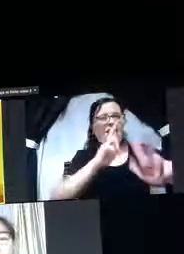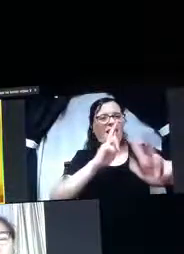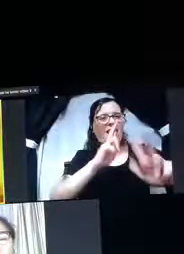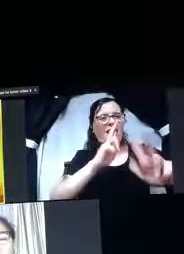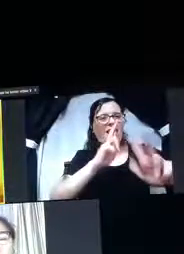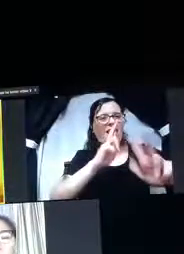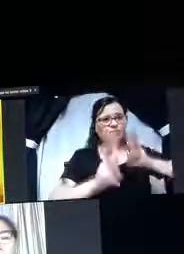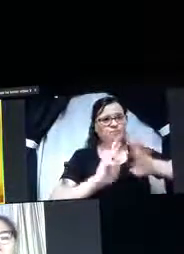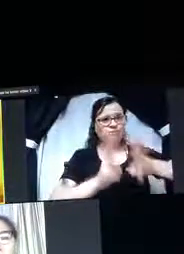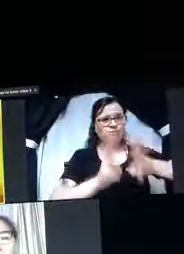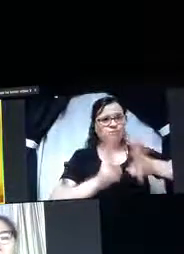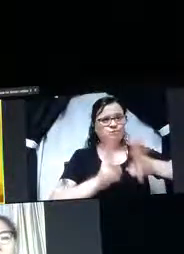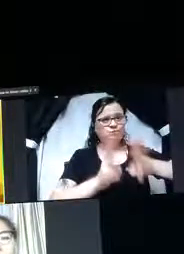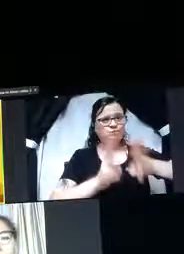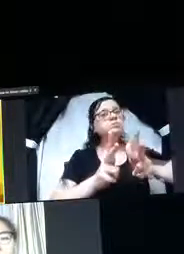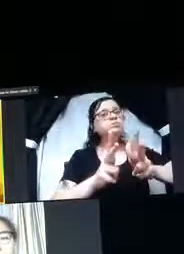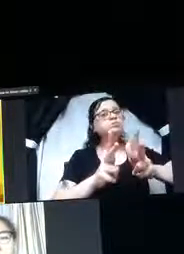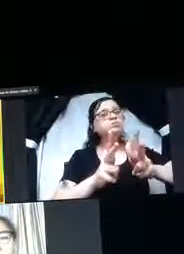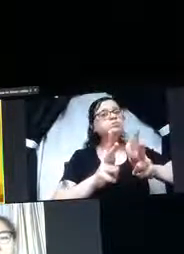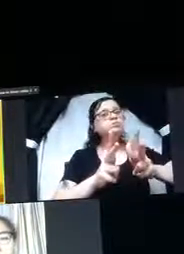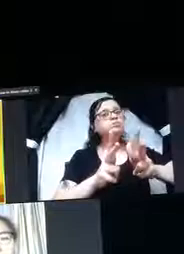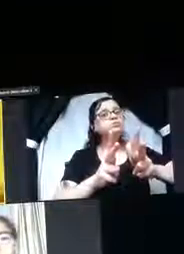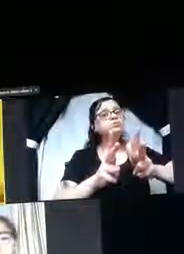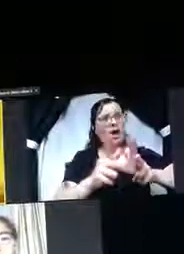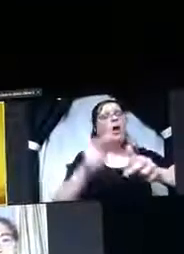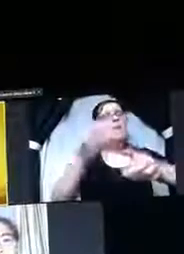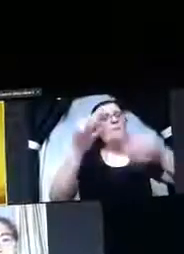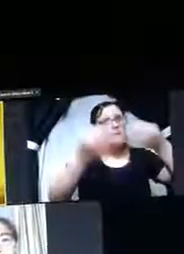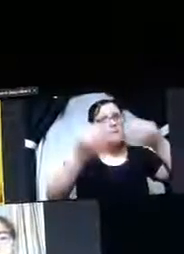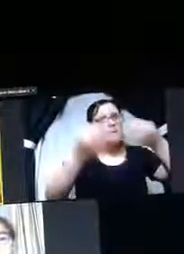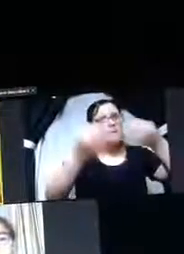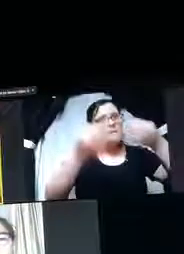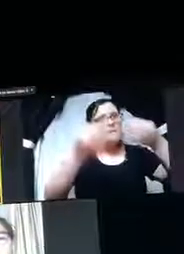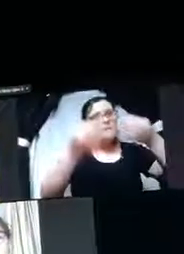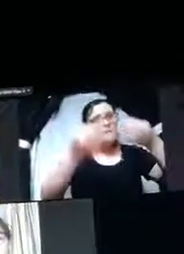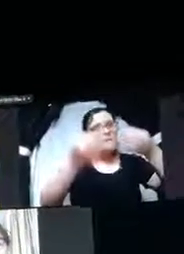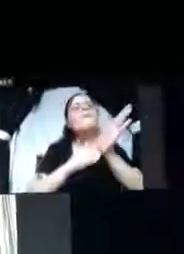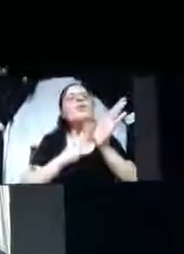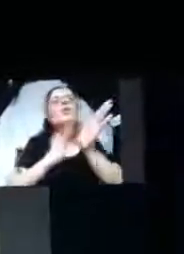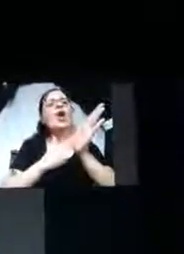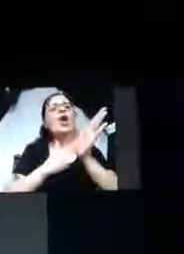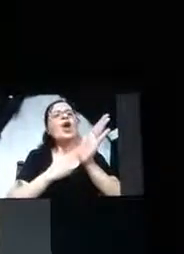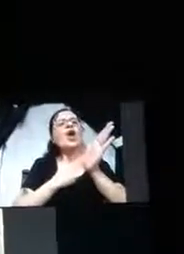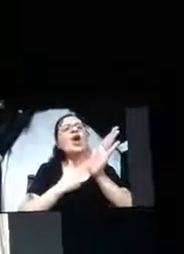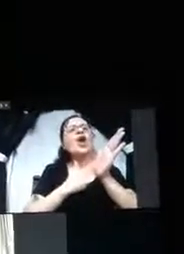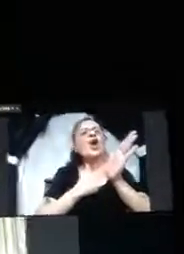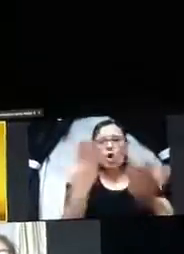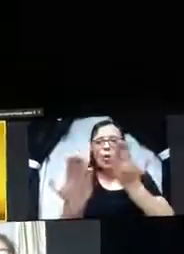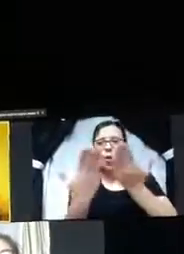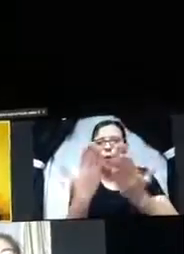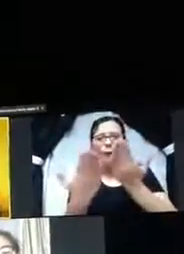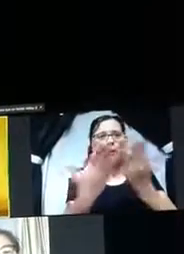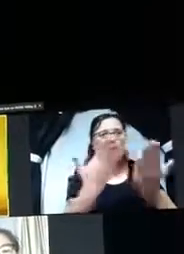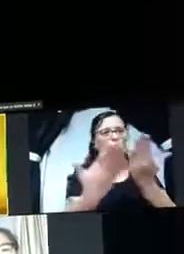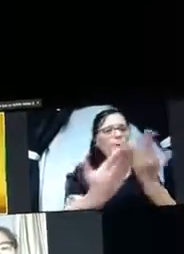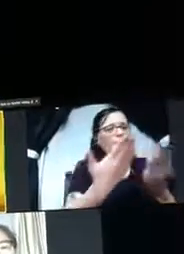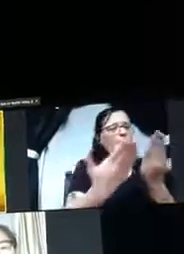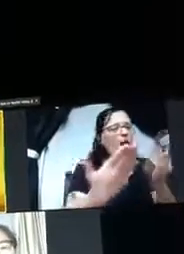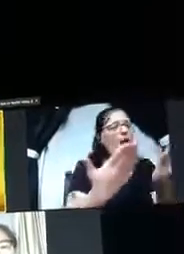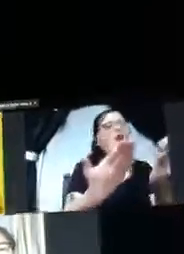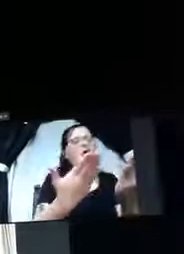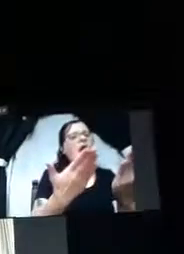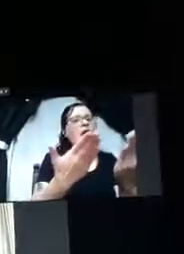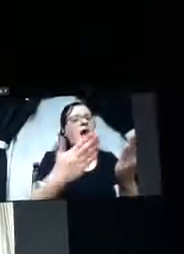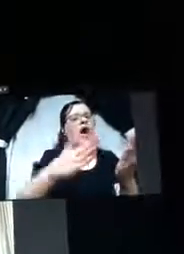estandarizan, ¿sí? En función de una habilidad y están pensadas y evalúan y comparan resultados dentro de la